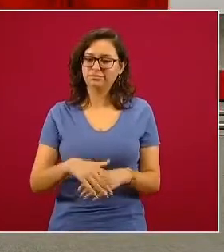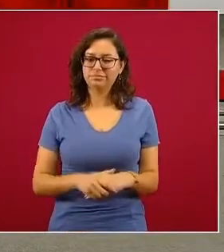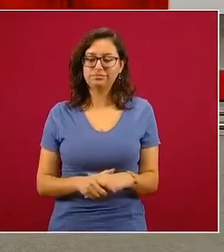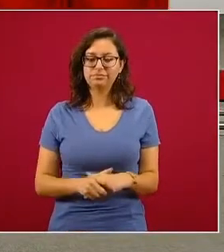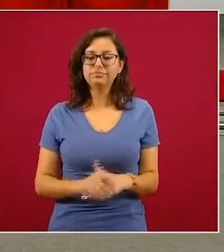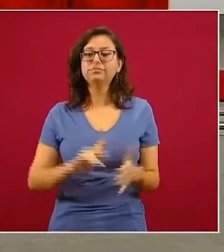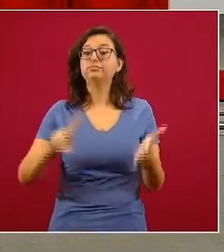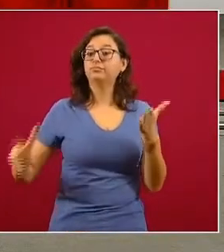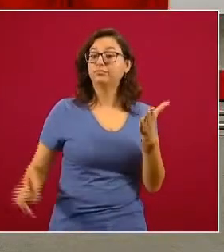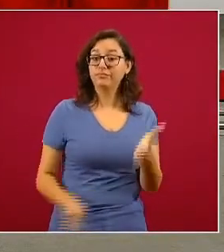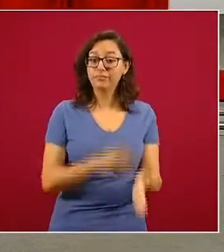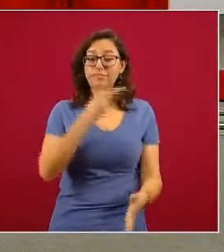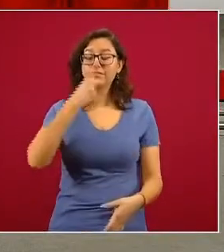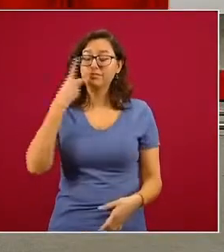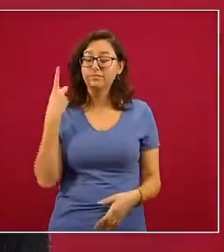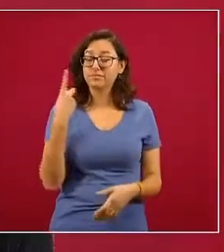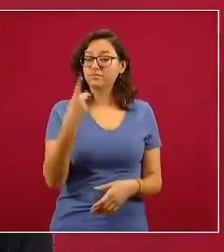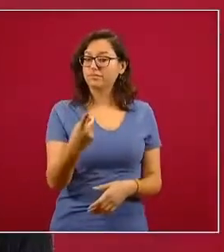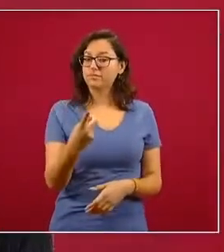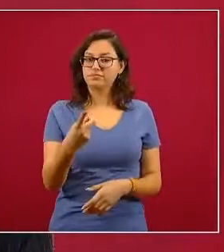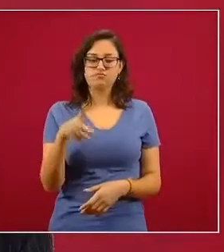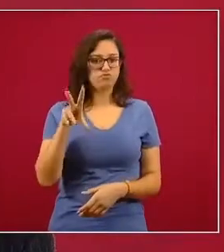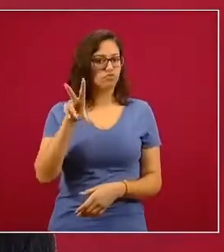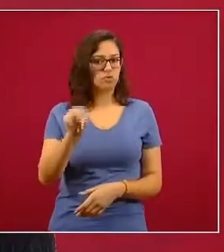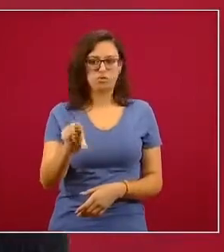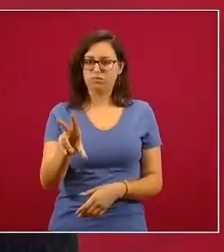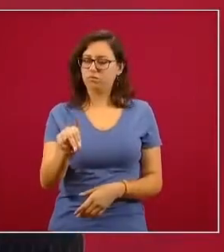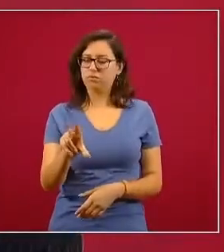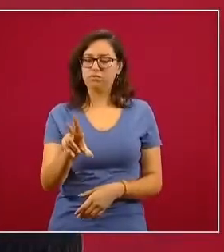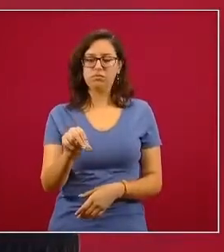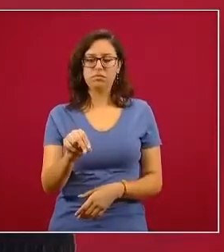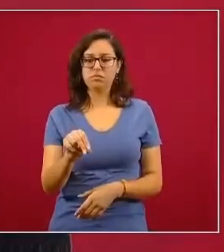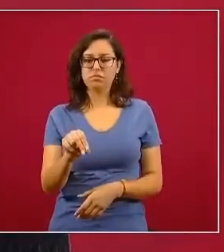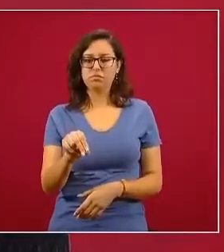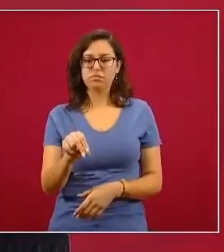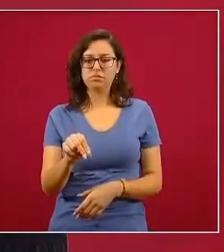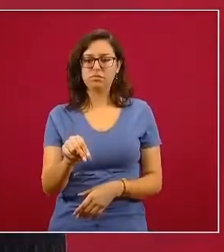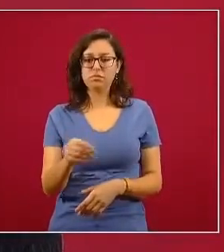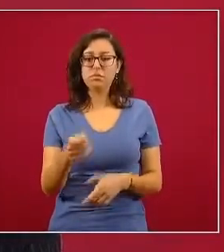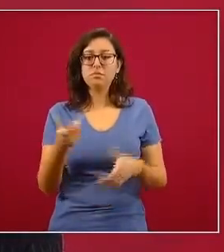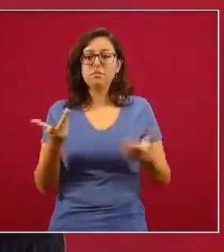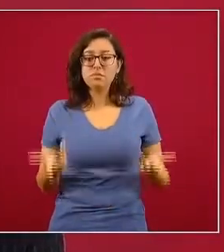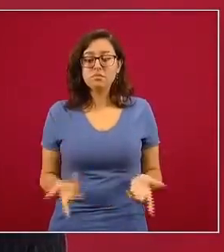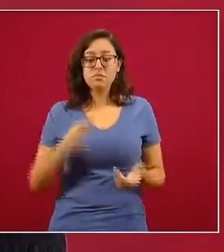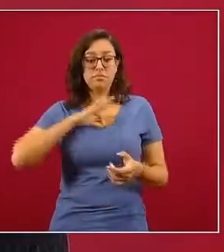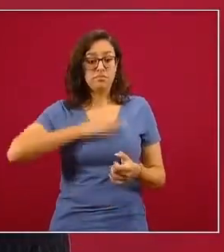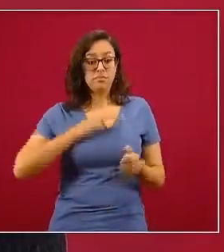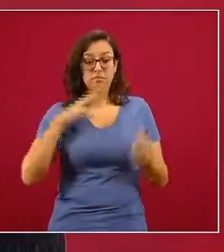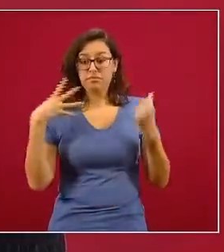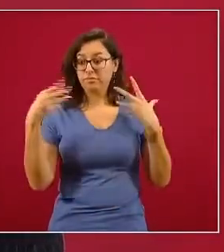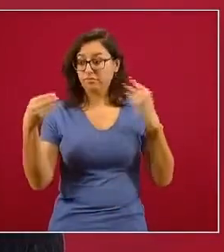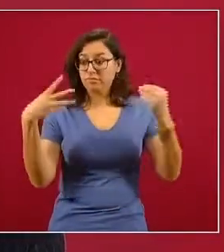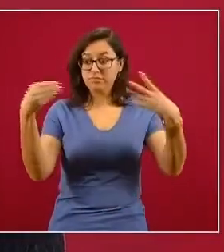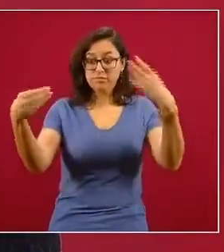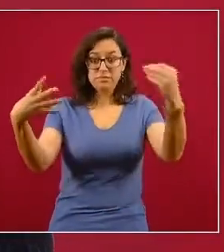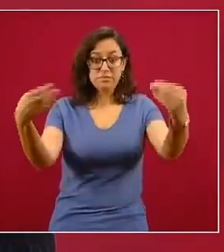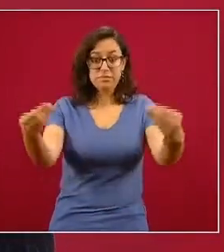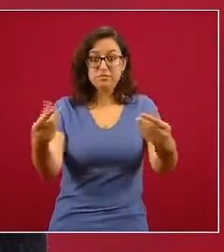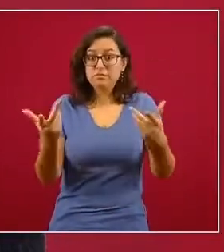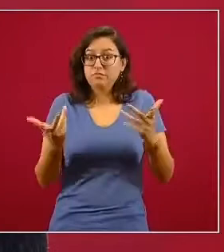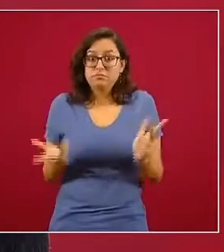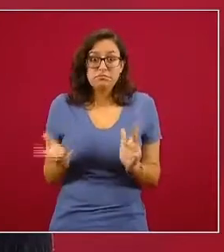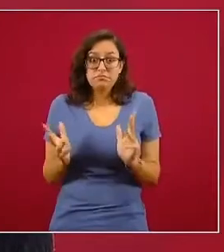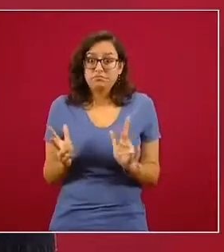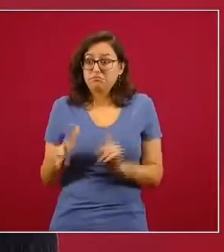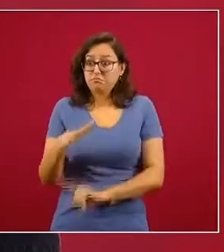Ratifico una vez más que no es así. La condición en la que se encuentra una epidemia simplemente representa la condición en